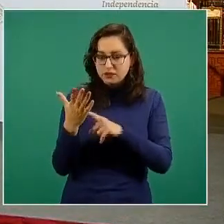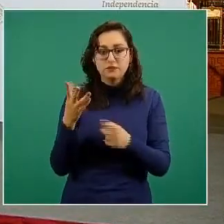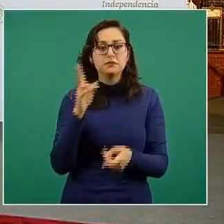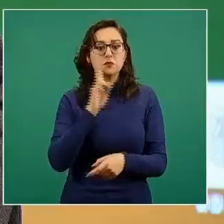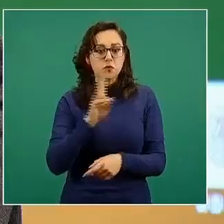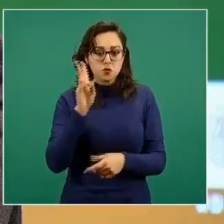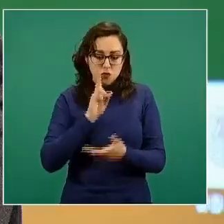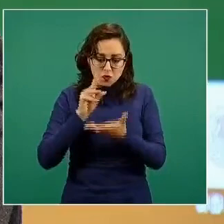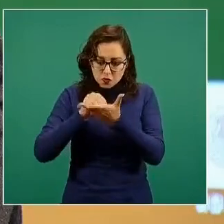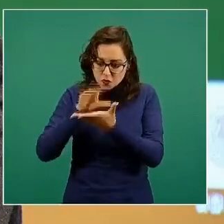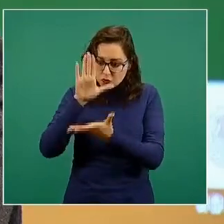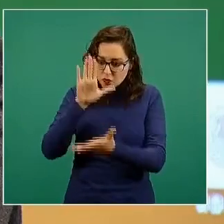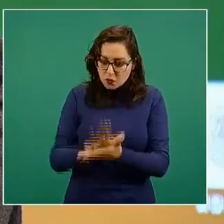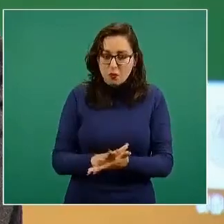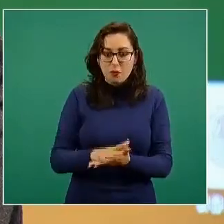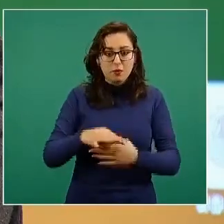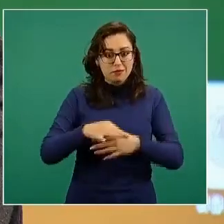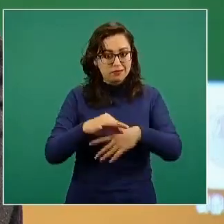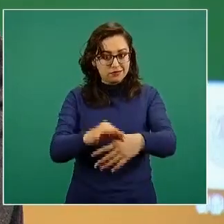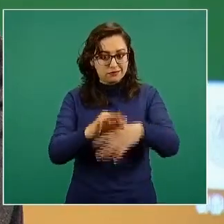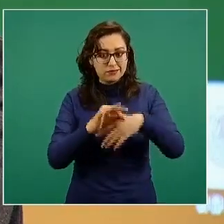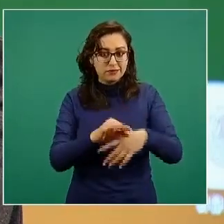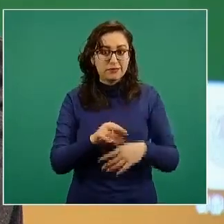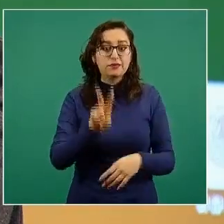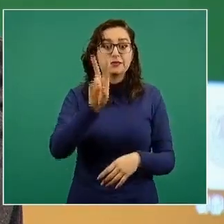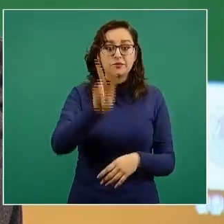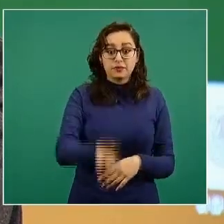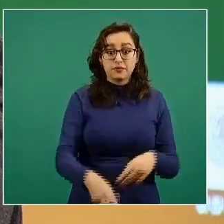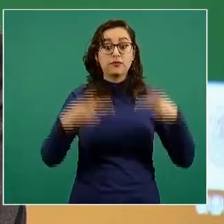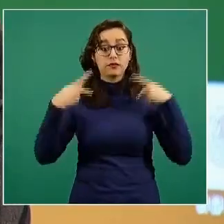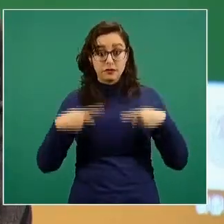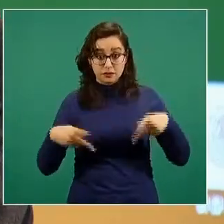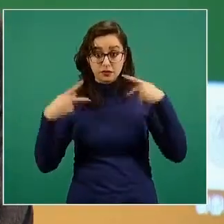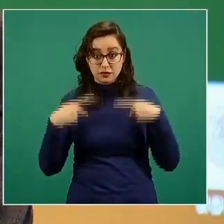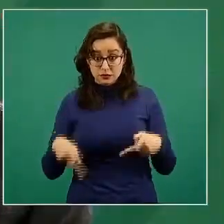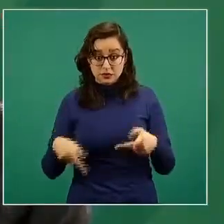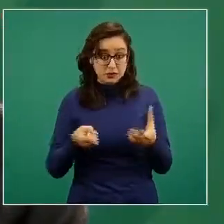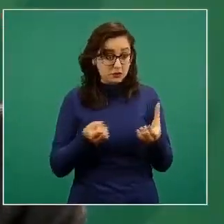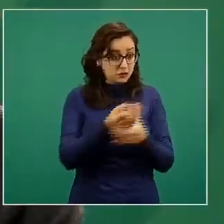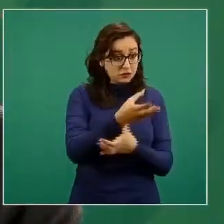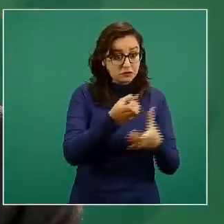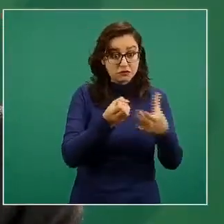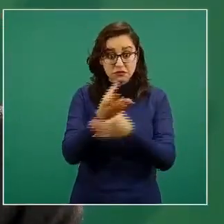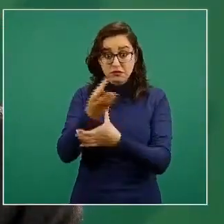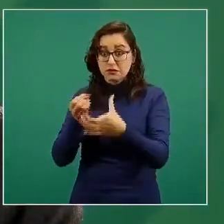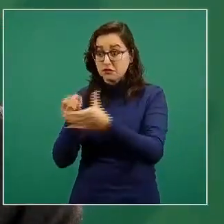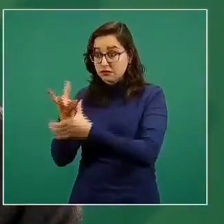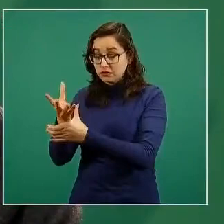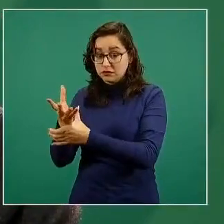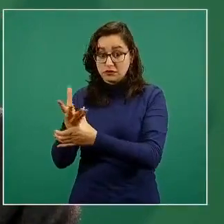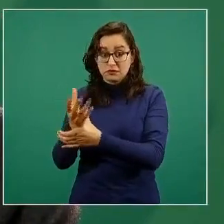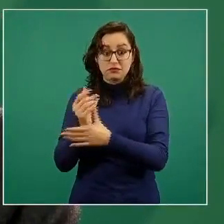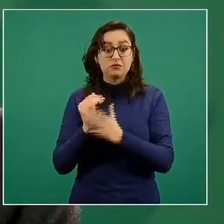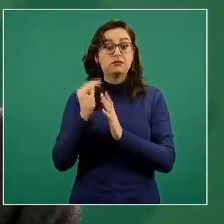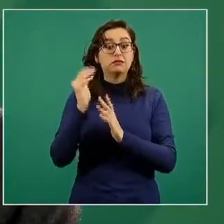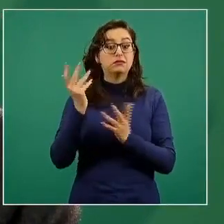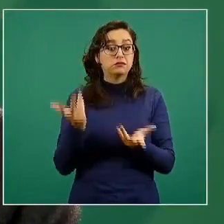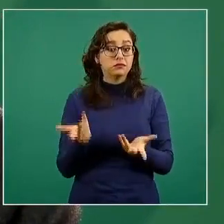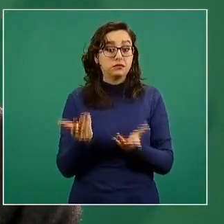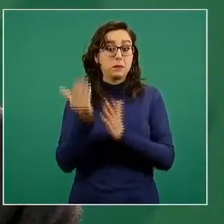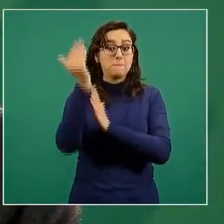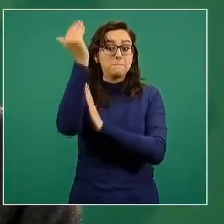que en México los índices de movilidad son semejantes a los que han